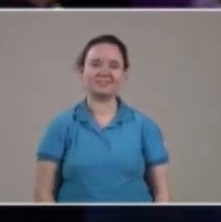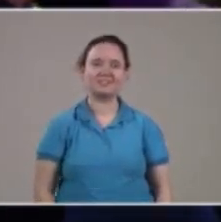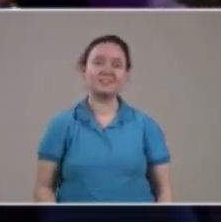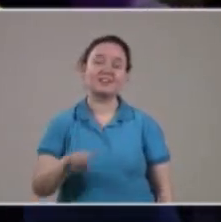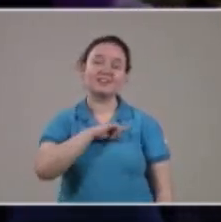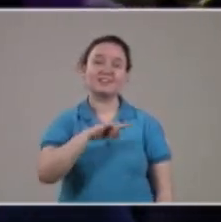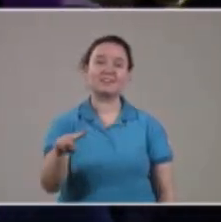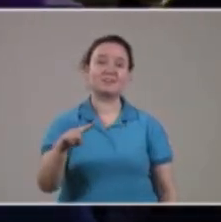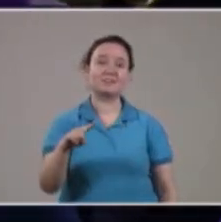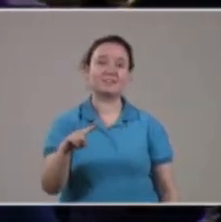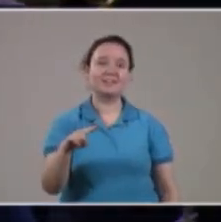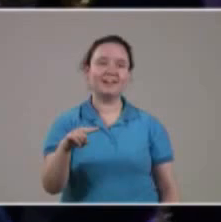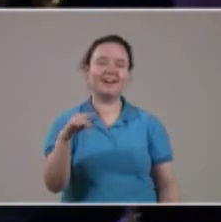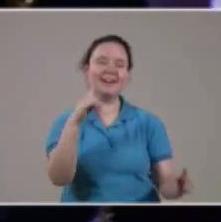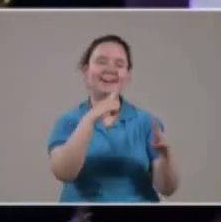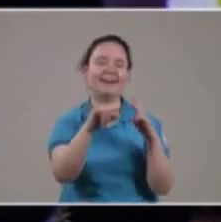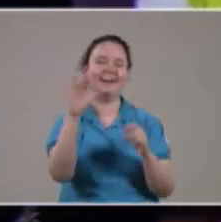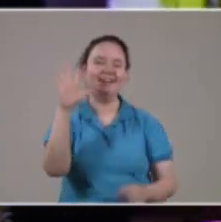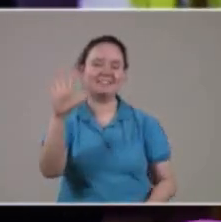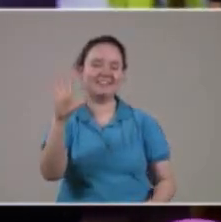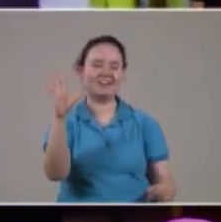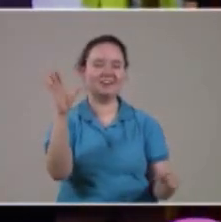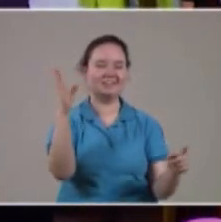Estamos entre las 5 y las 6,